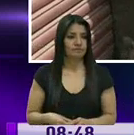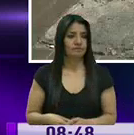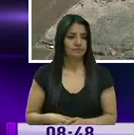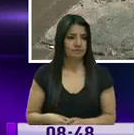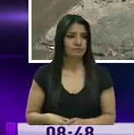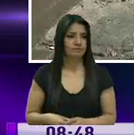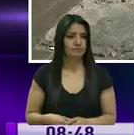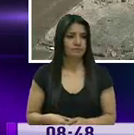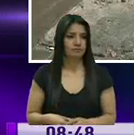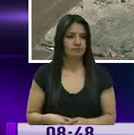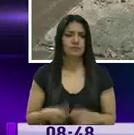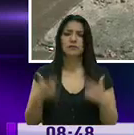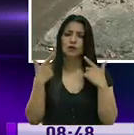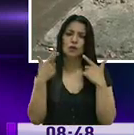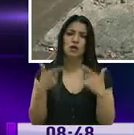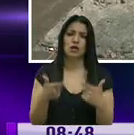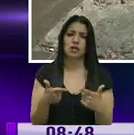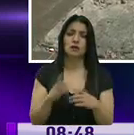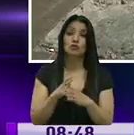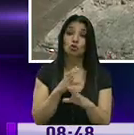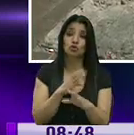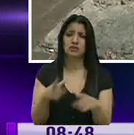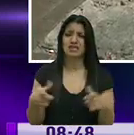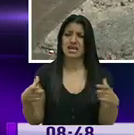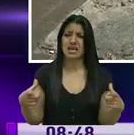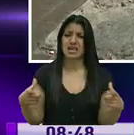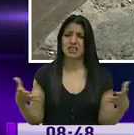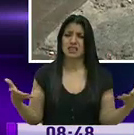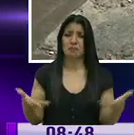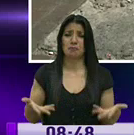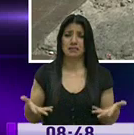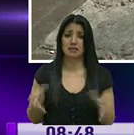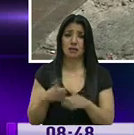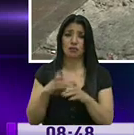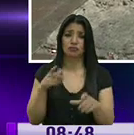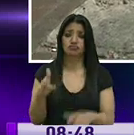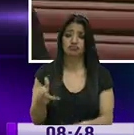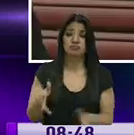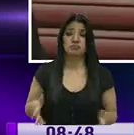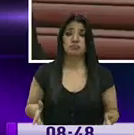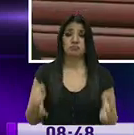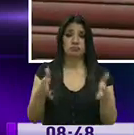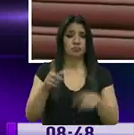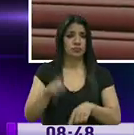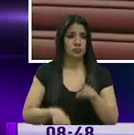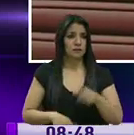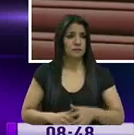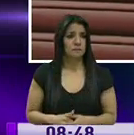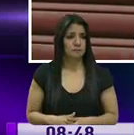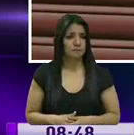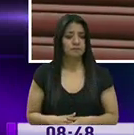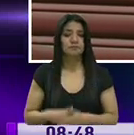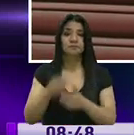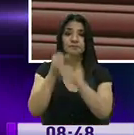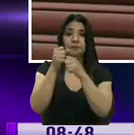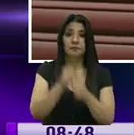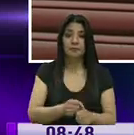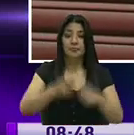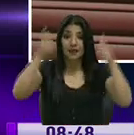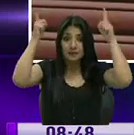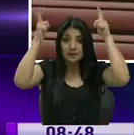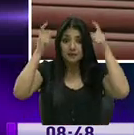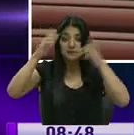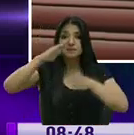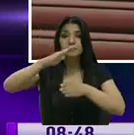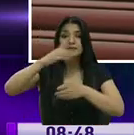toman un guardia para que los buses estos estos autos grandes no se parque y no hagan ese daño la fundación reina de quito hace una invitación